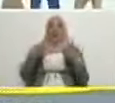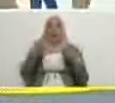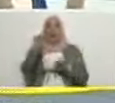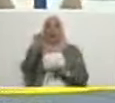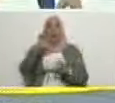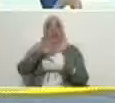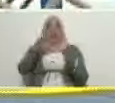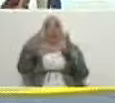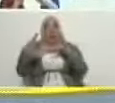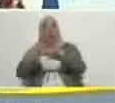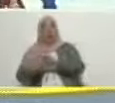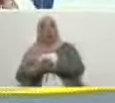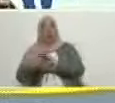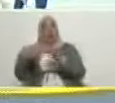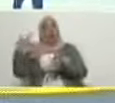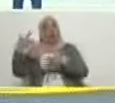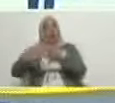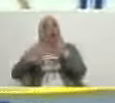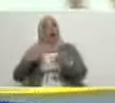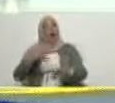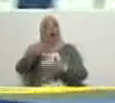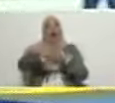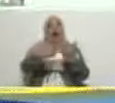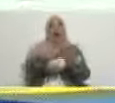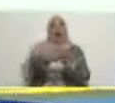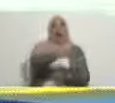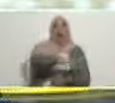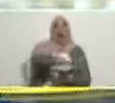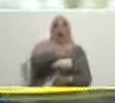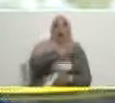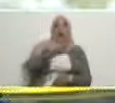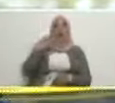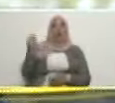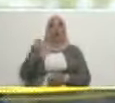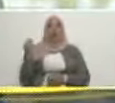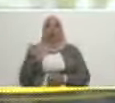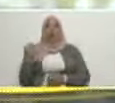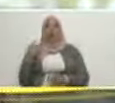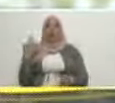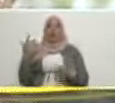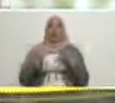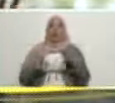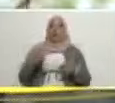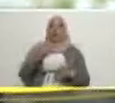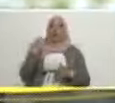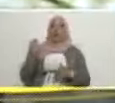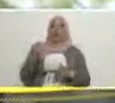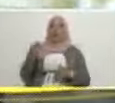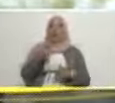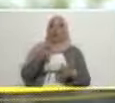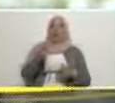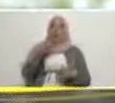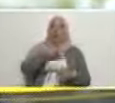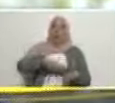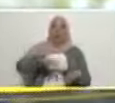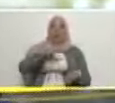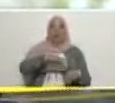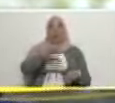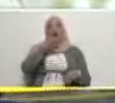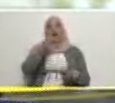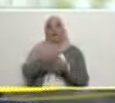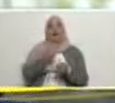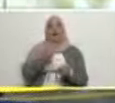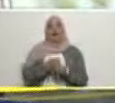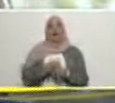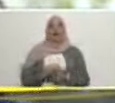¿cómo aterrizarlo? ¿Cómo hacemos que llegue hasta donde están los jóvenes? ¿Cómo hacemos para que los jóvenes no busquen a la misión, sino que la misión llegue a